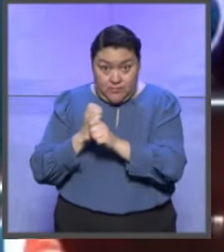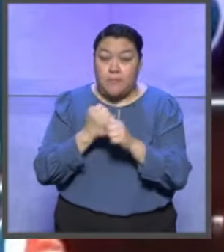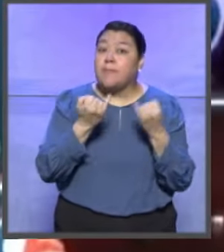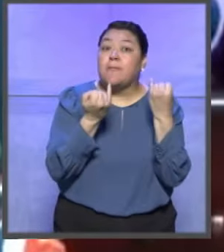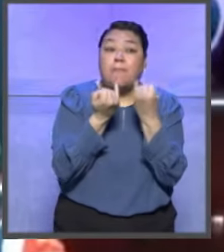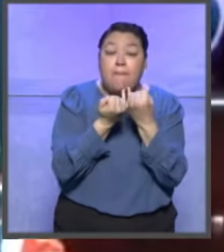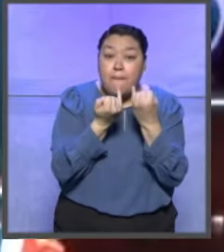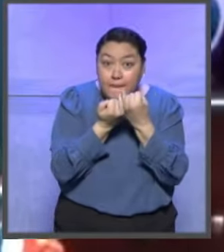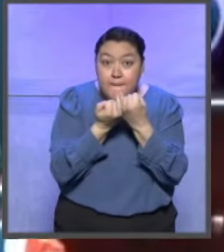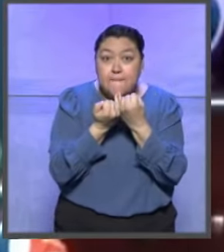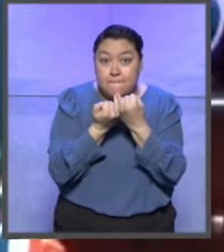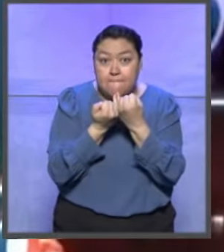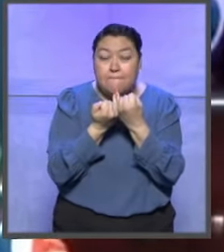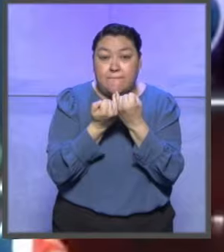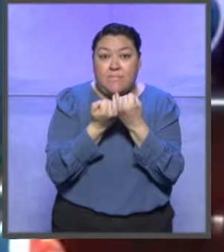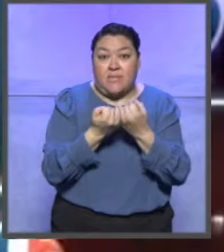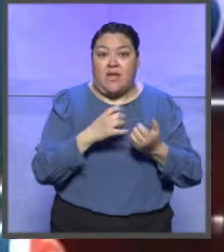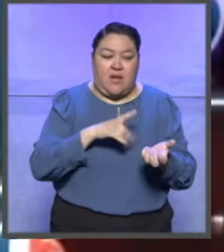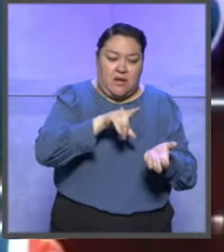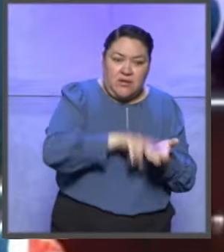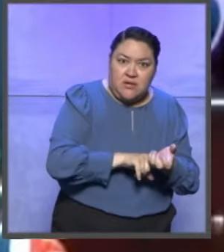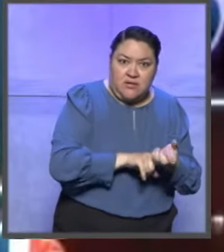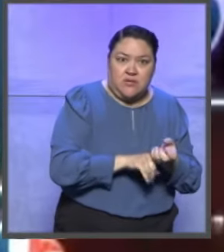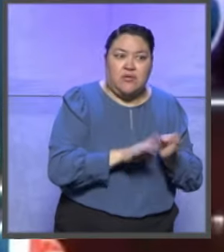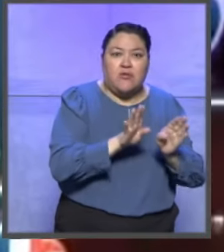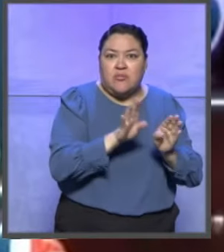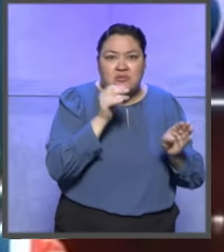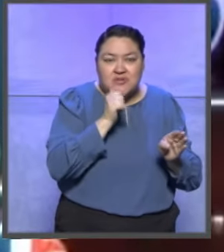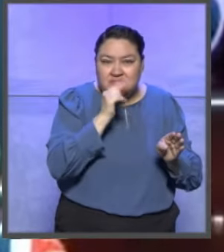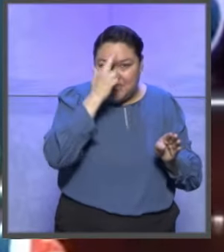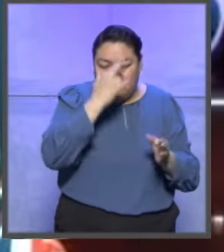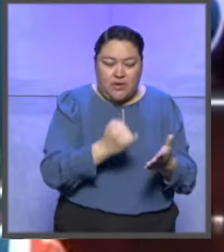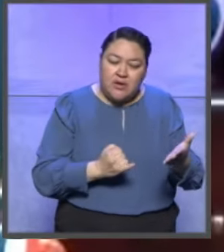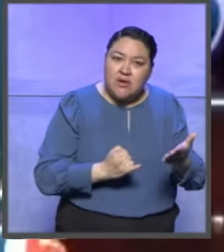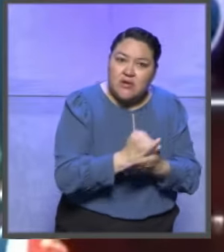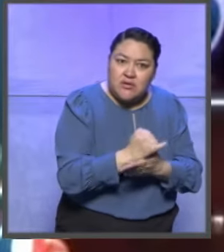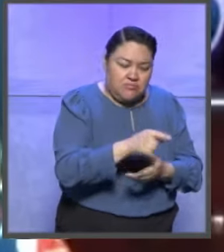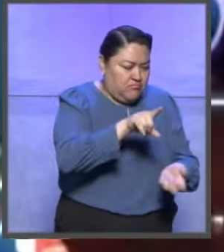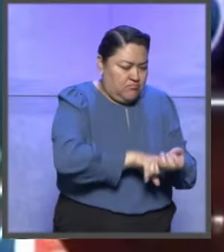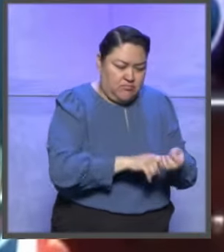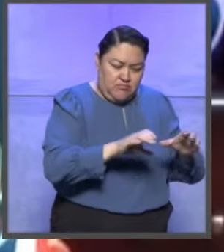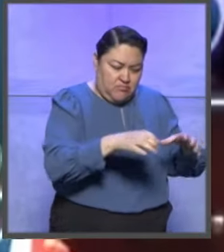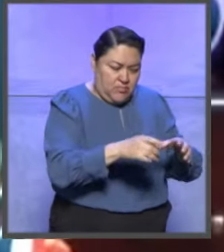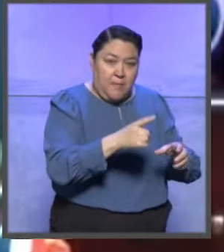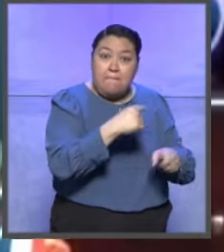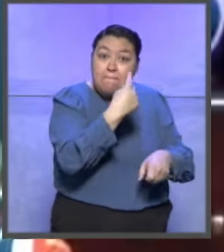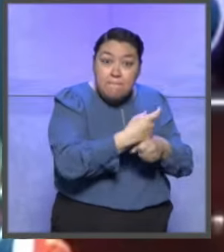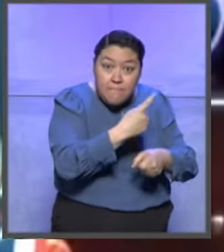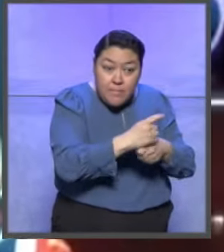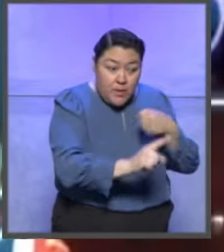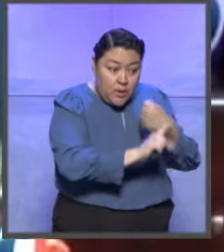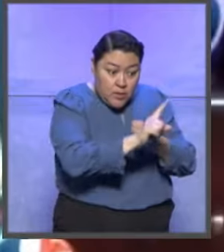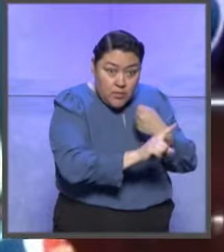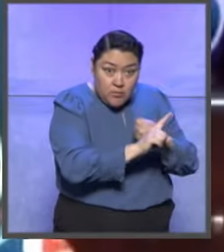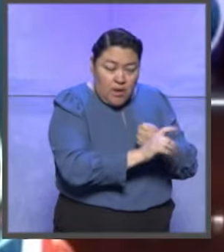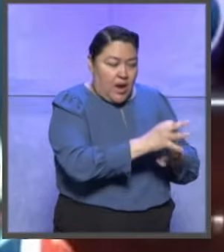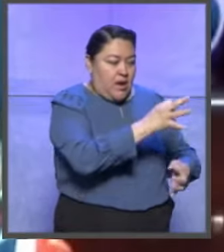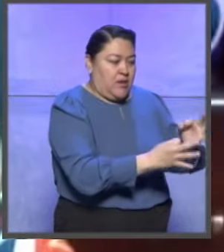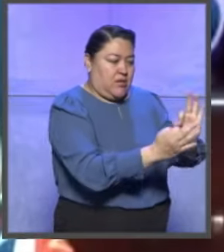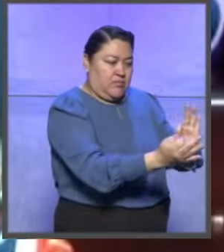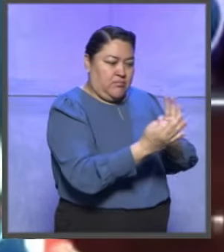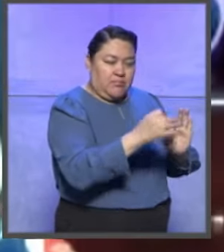Evidentemente en todos los estados pues se encuentra la esencia del pueblo, lo que se decide, y es el